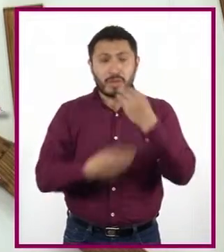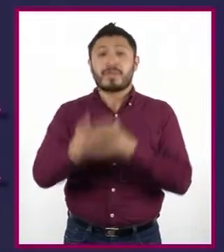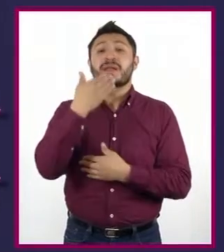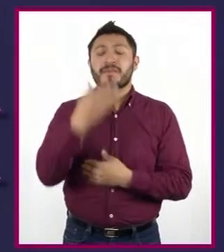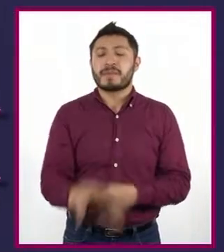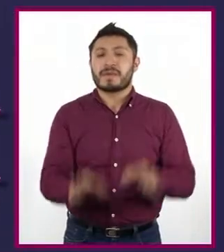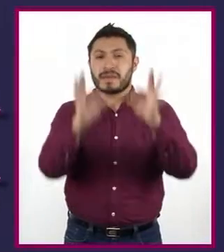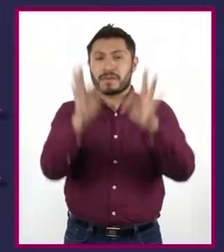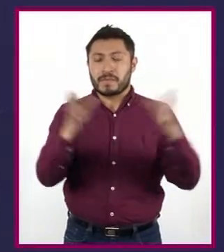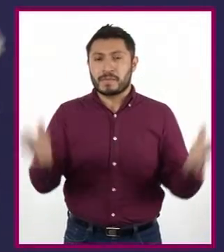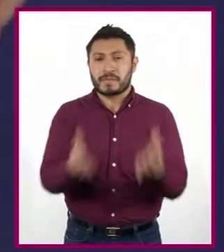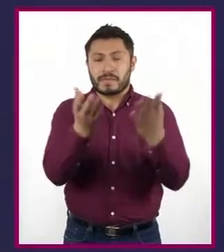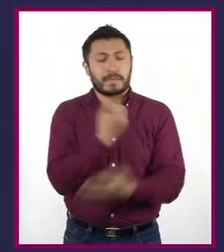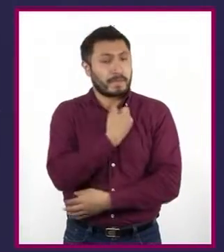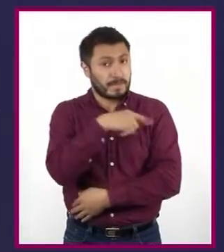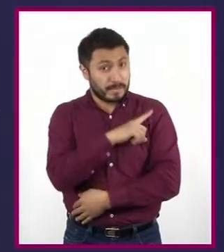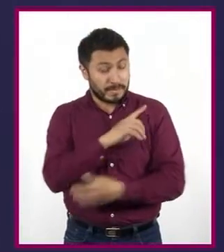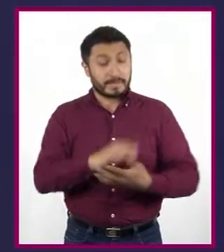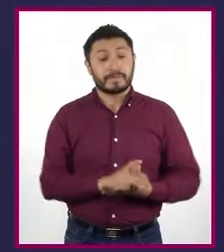saludable.